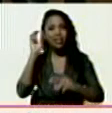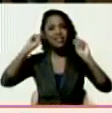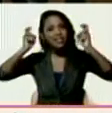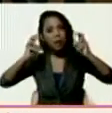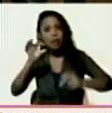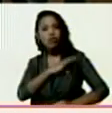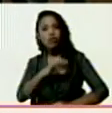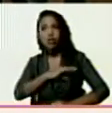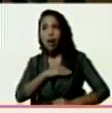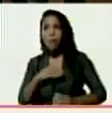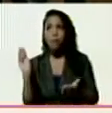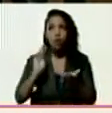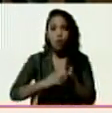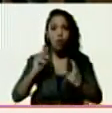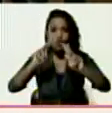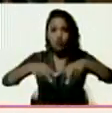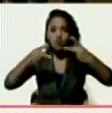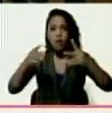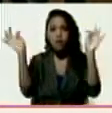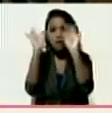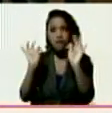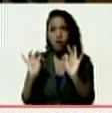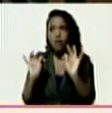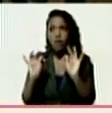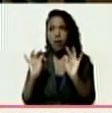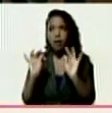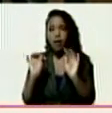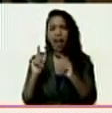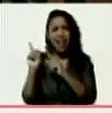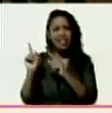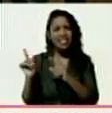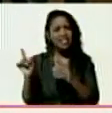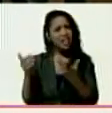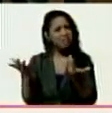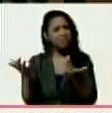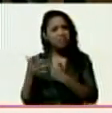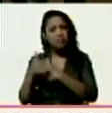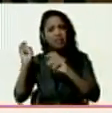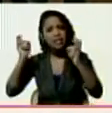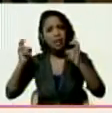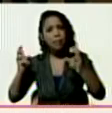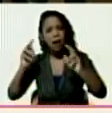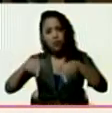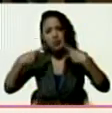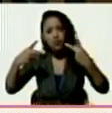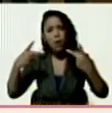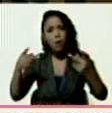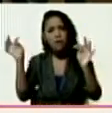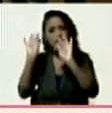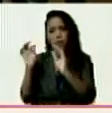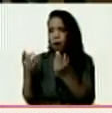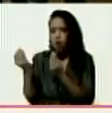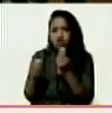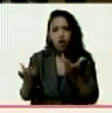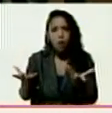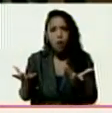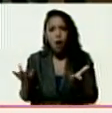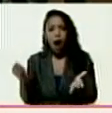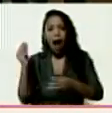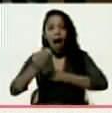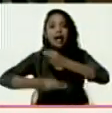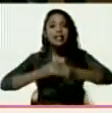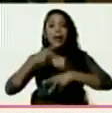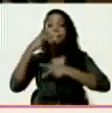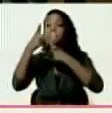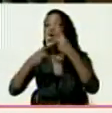Porque vamos a establecer un nuevo modelo, y el nuevo modelo que queremos nosotros establecer en esta agenda social es hacer política con